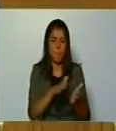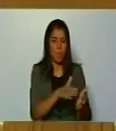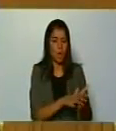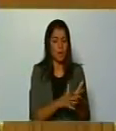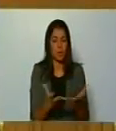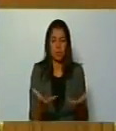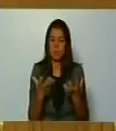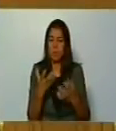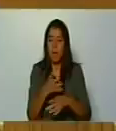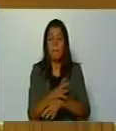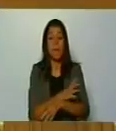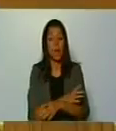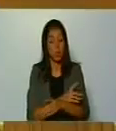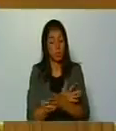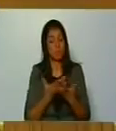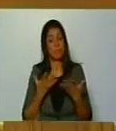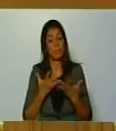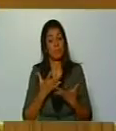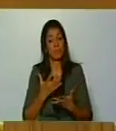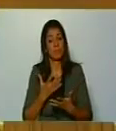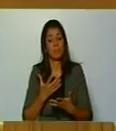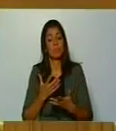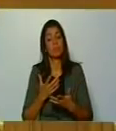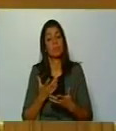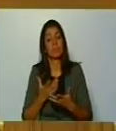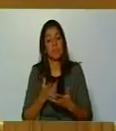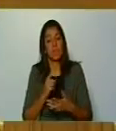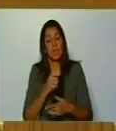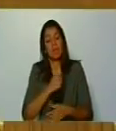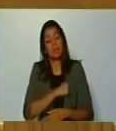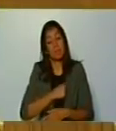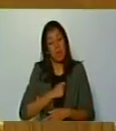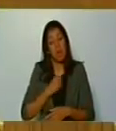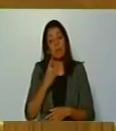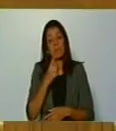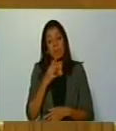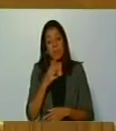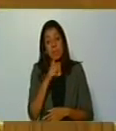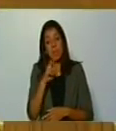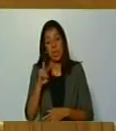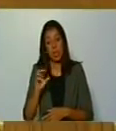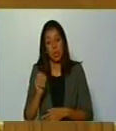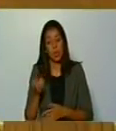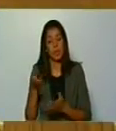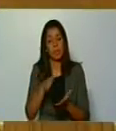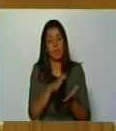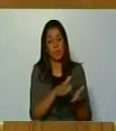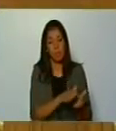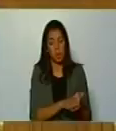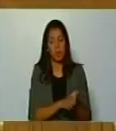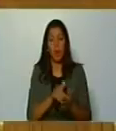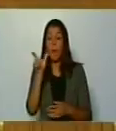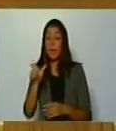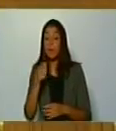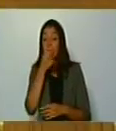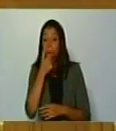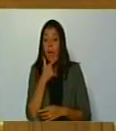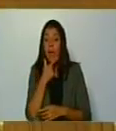mayor al que lamentablemente ocurrió, donde jamás hubo un mea culpa, una rectificación, una